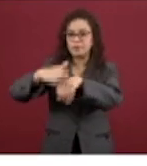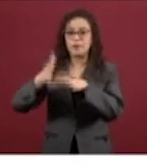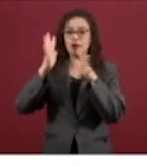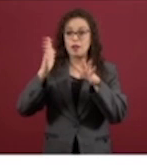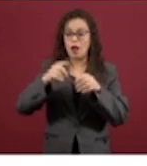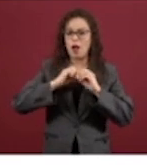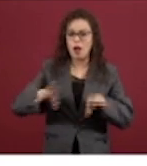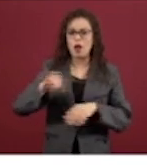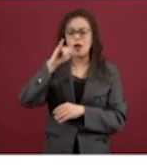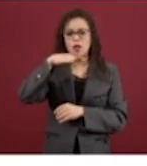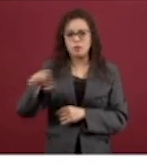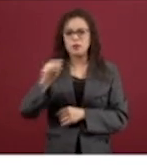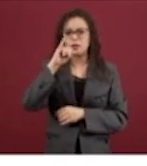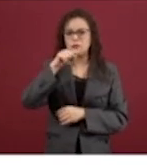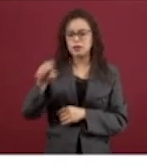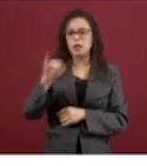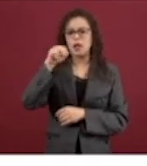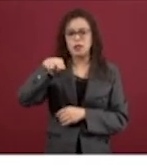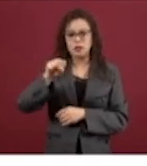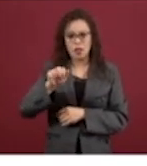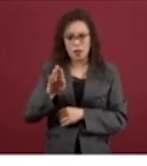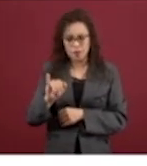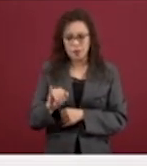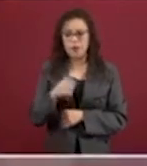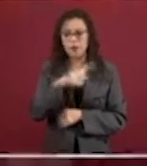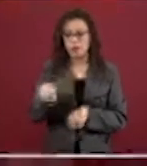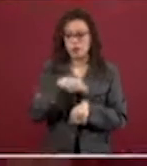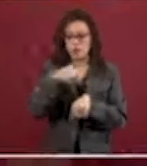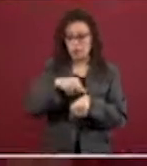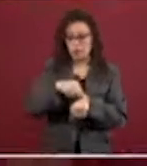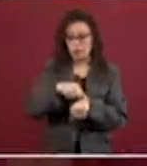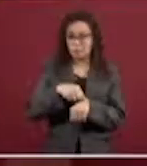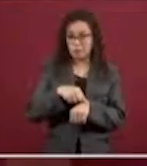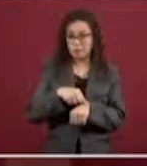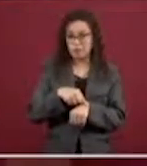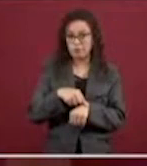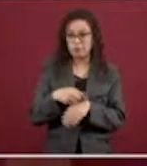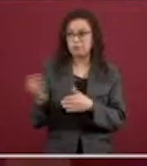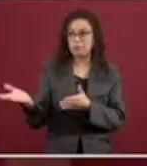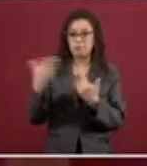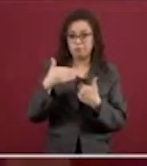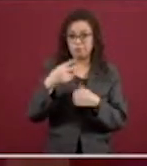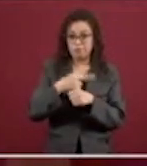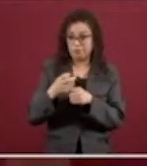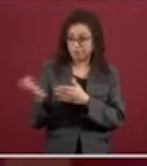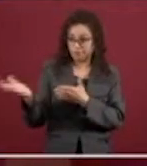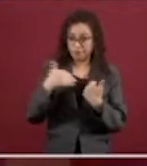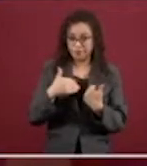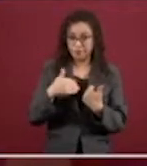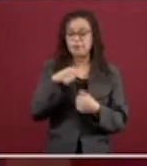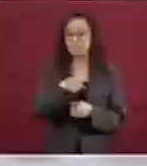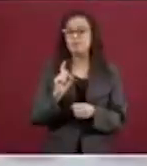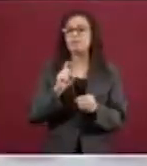INSABI. Tenemos a aquellos médicos que hemos convocado, los vamos a contratar en